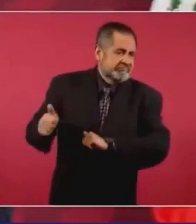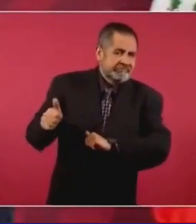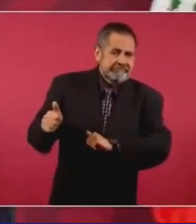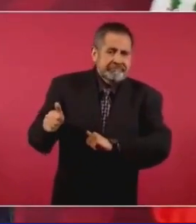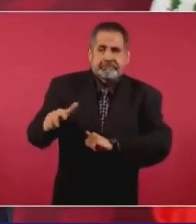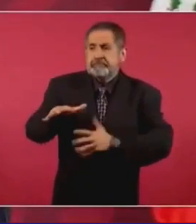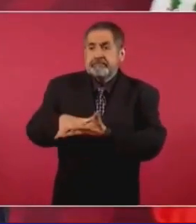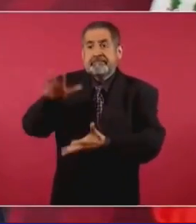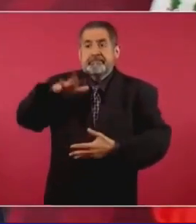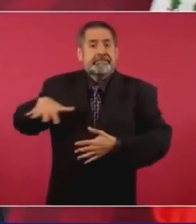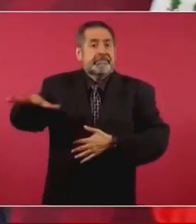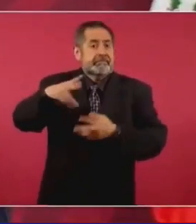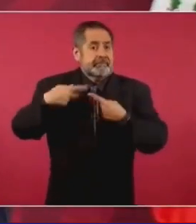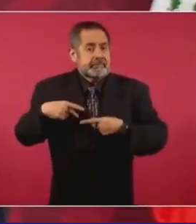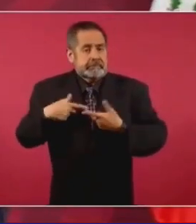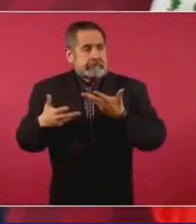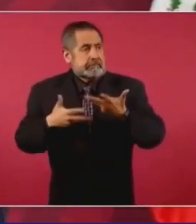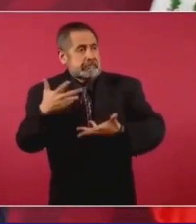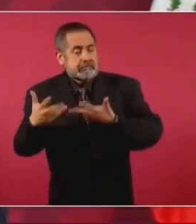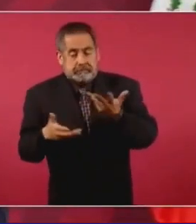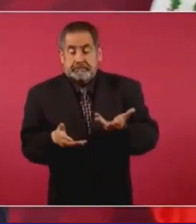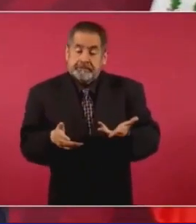a las mayorías.